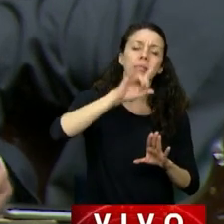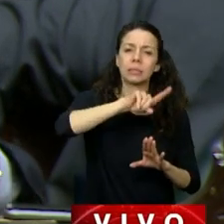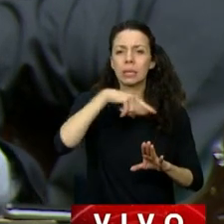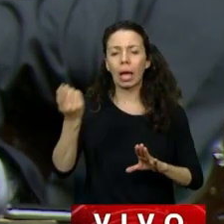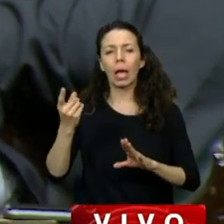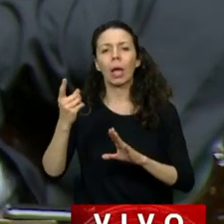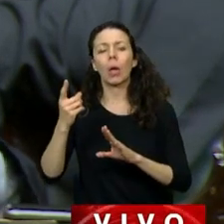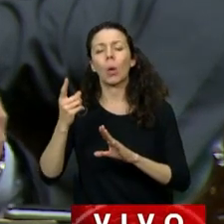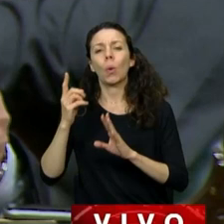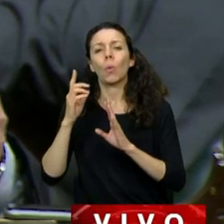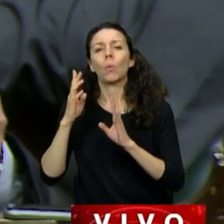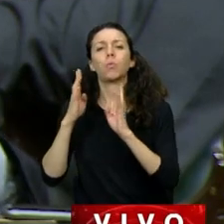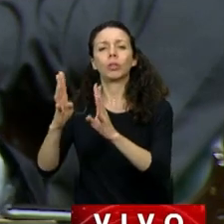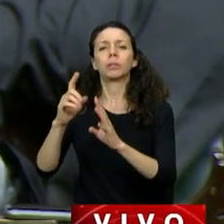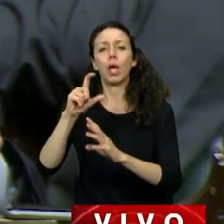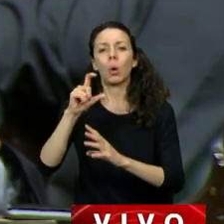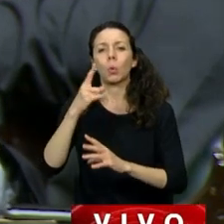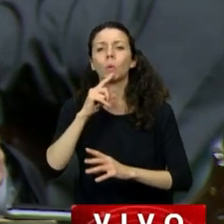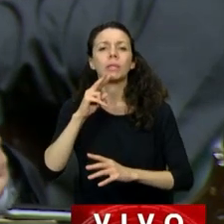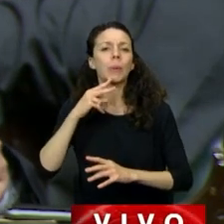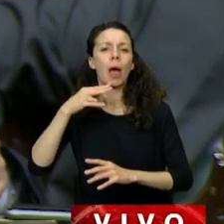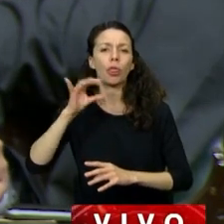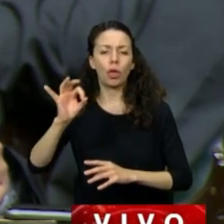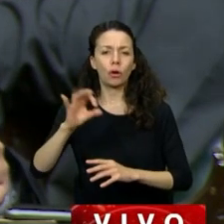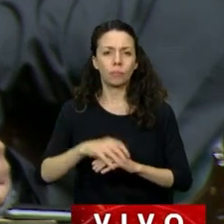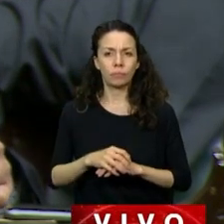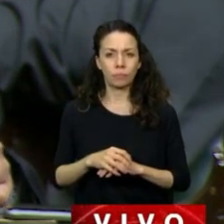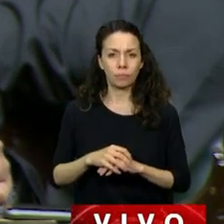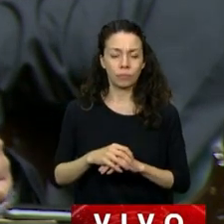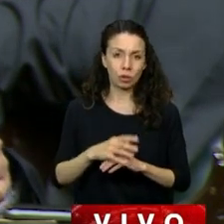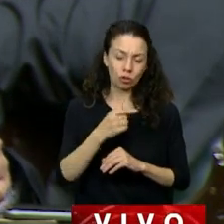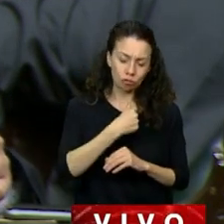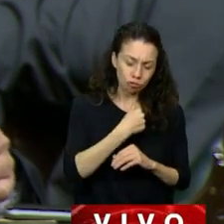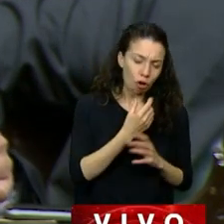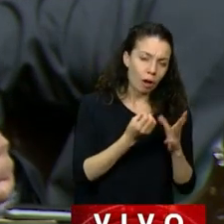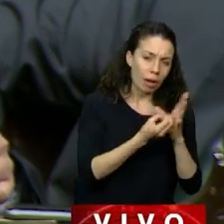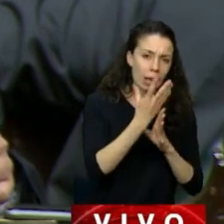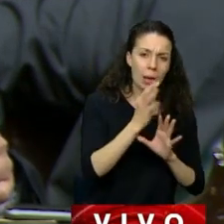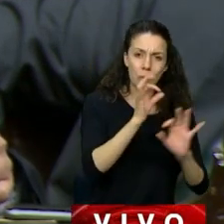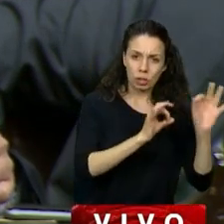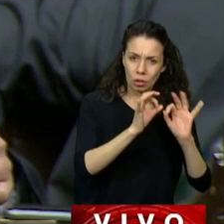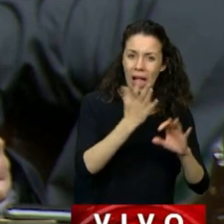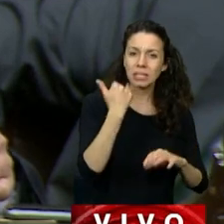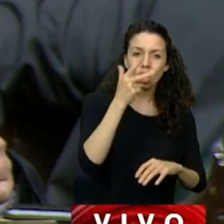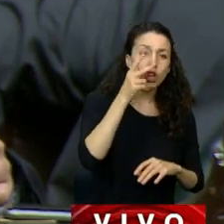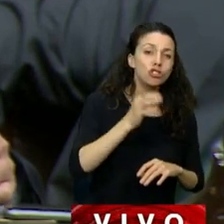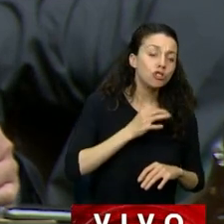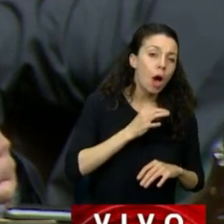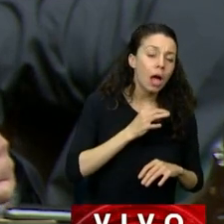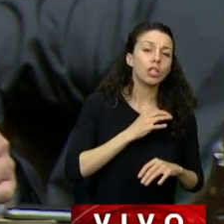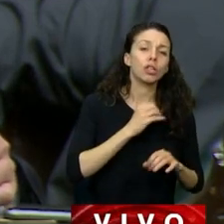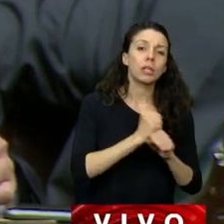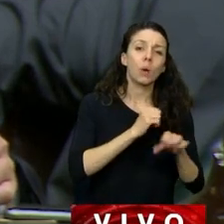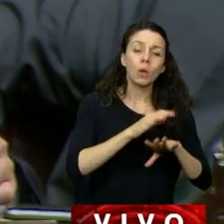aclaro, yo fui autoridad de aplicación de este plan de bosque nativo. Hace 8 años está en ejecución. Hasta el día de hoy no se puede